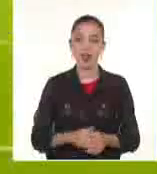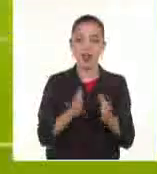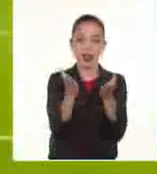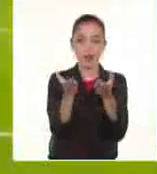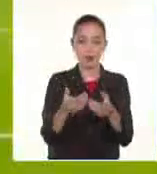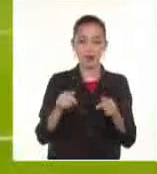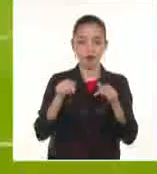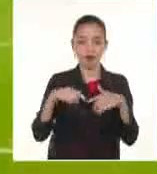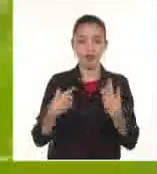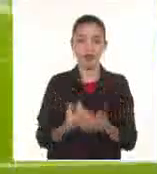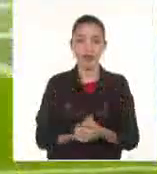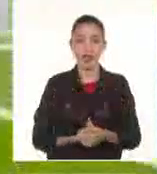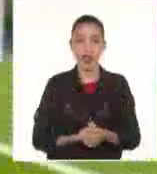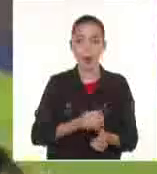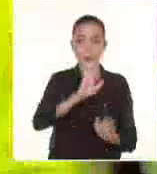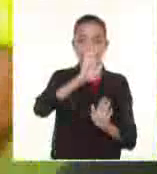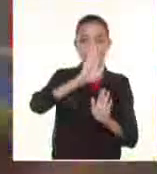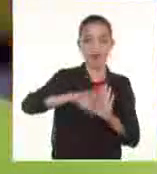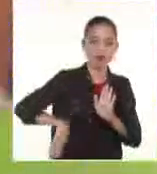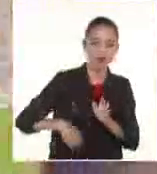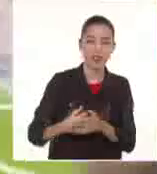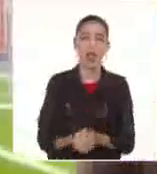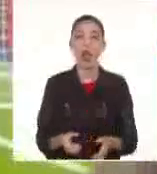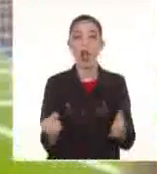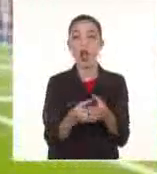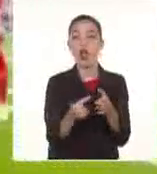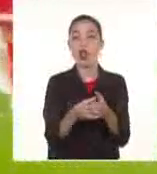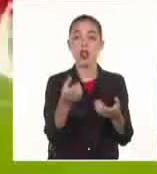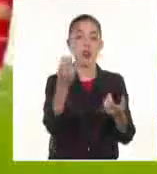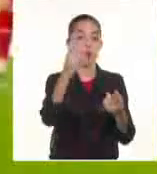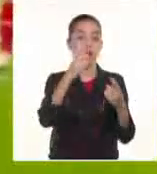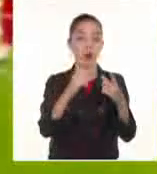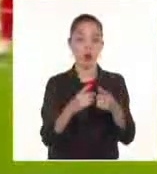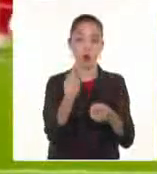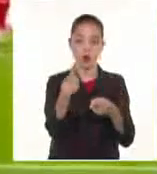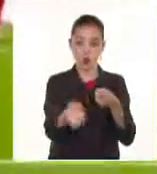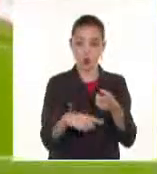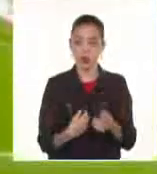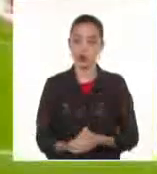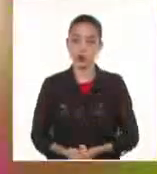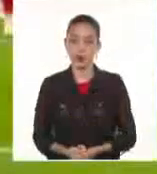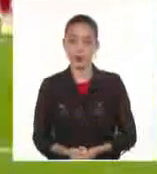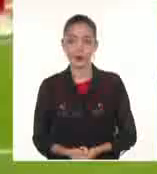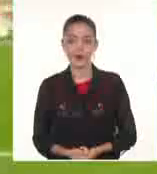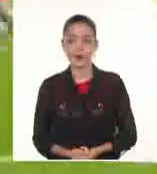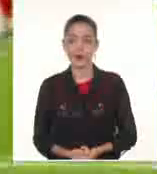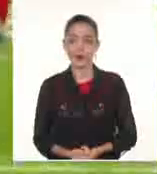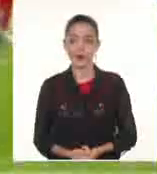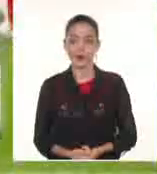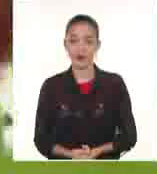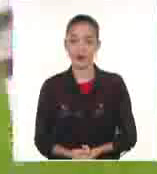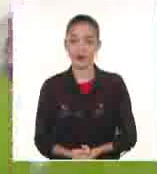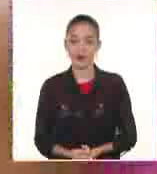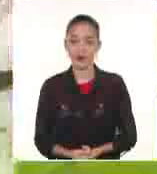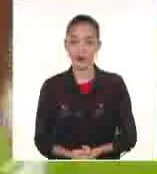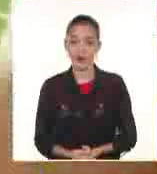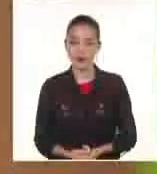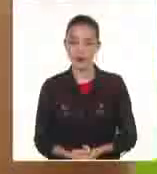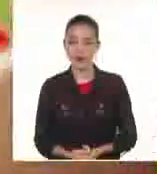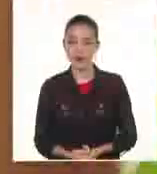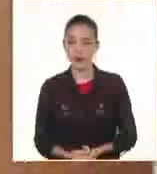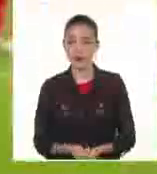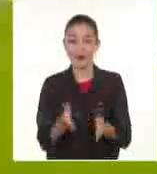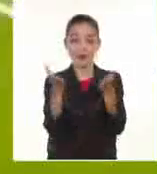doblegó 3-1 al Stuttgart en su debut en la Liga de Campeones, donde también son los monarcas vigentes. La tropa de Carlo